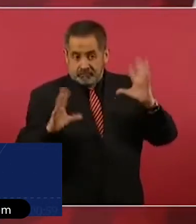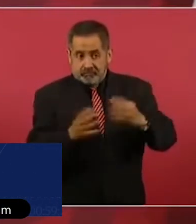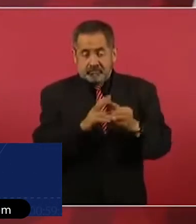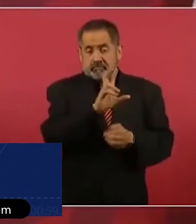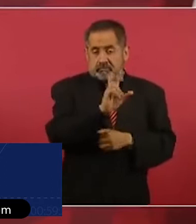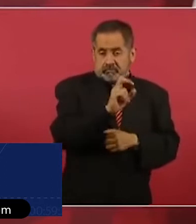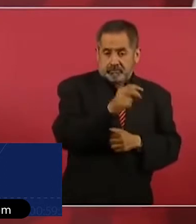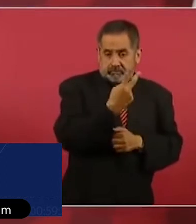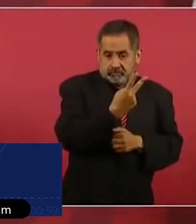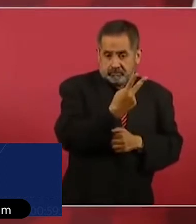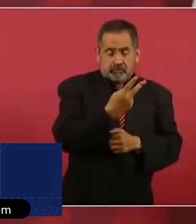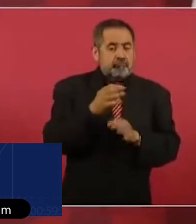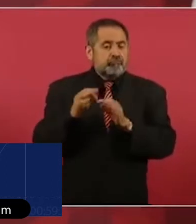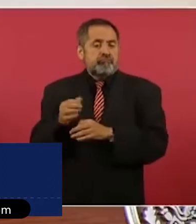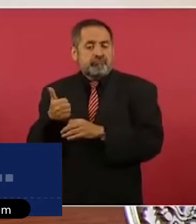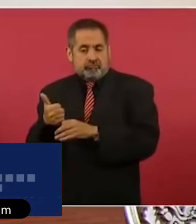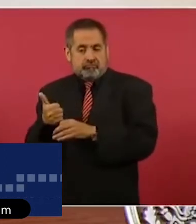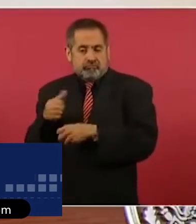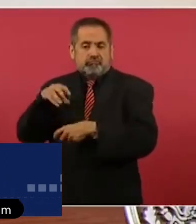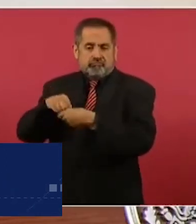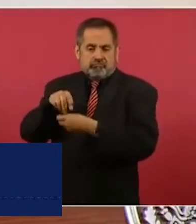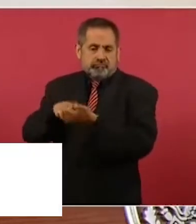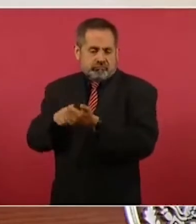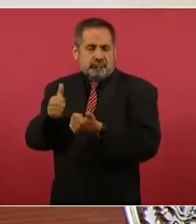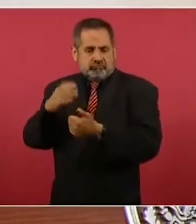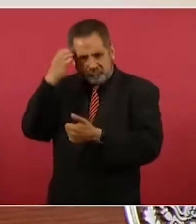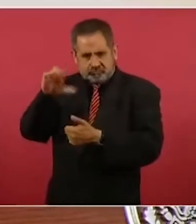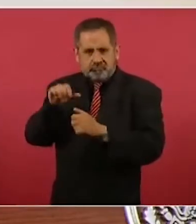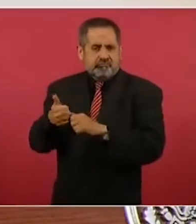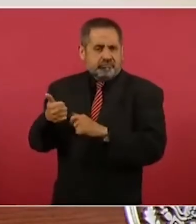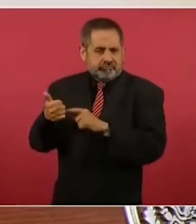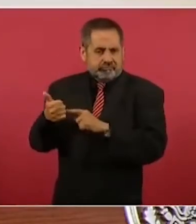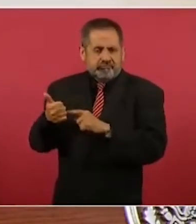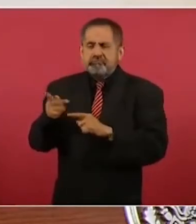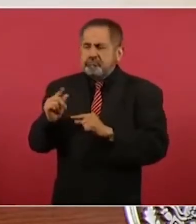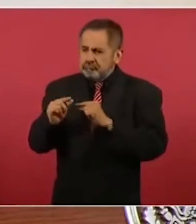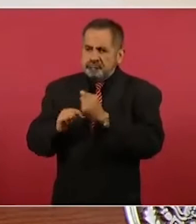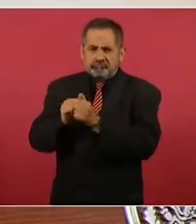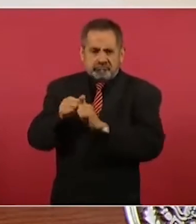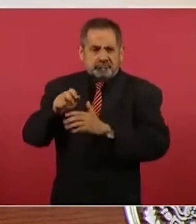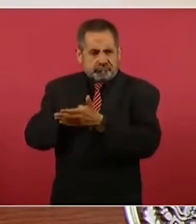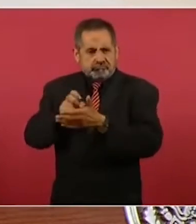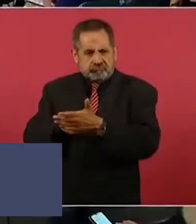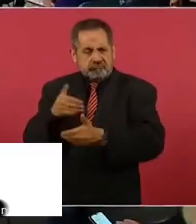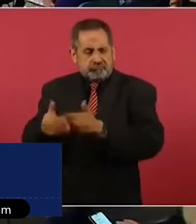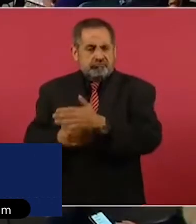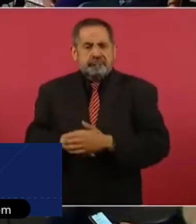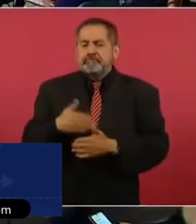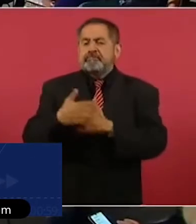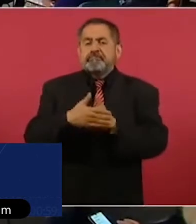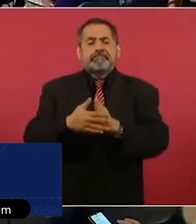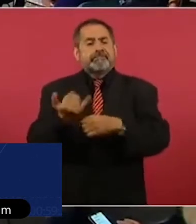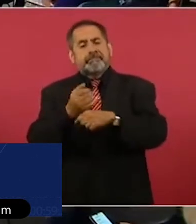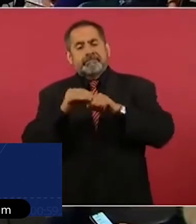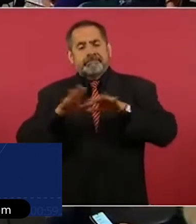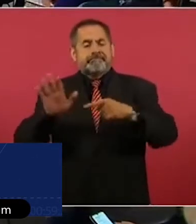6 de 32 estados. Y vamos avanzando poco a poco. Ahora vamos a presentar el informe.